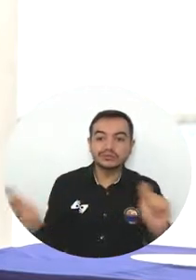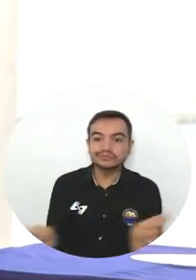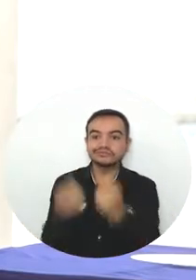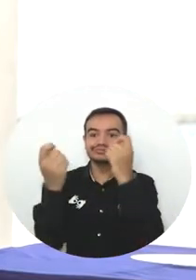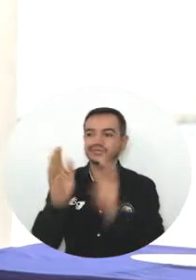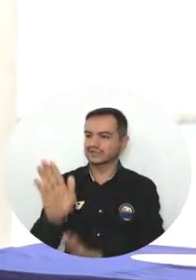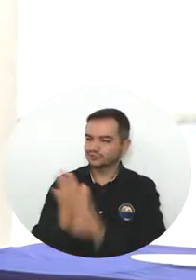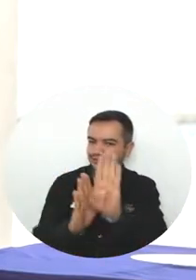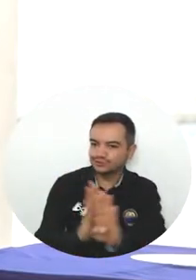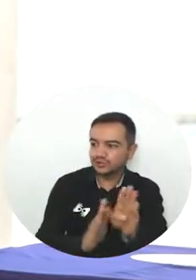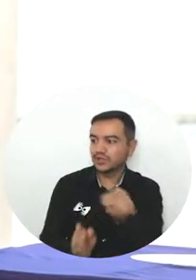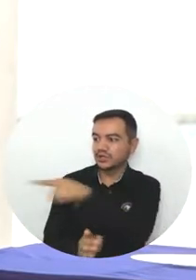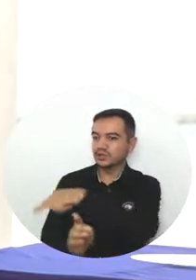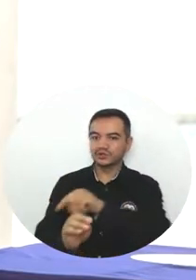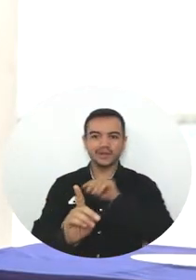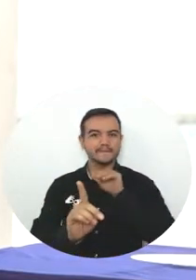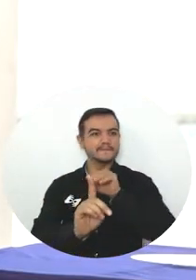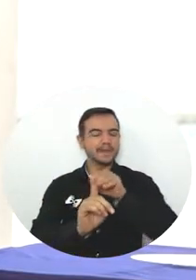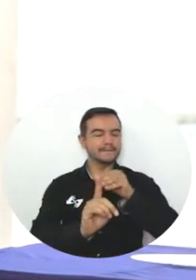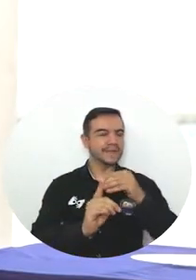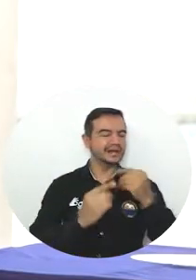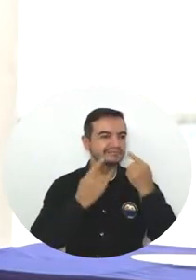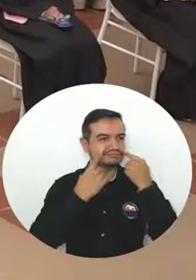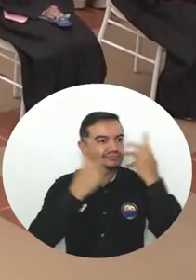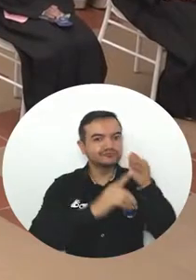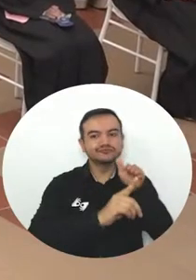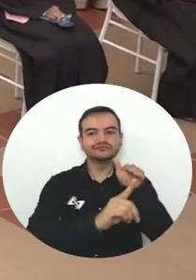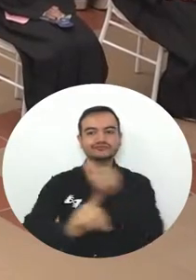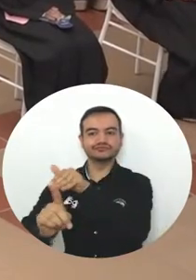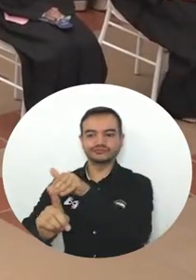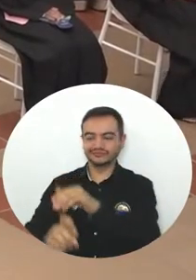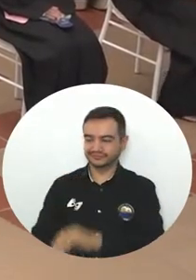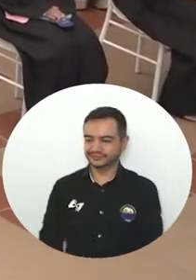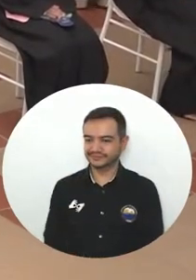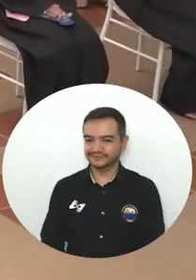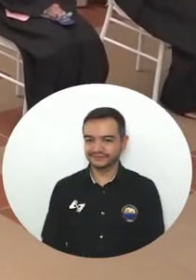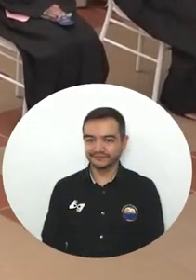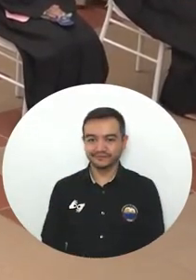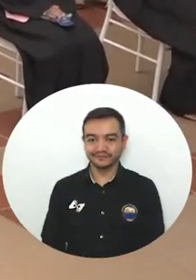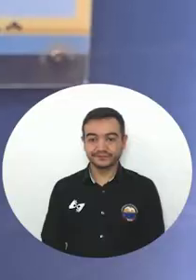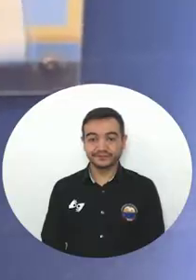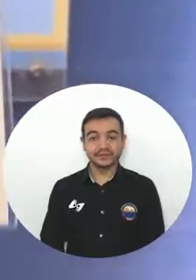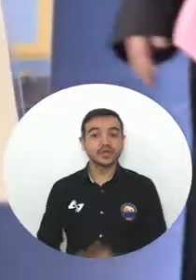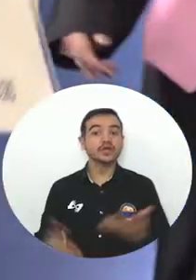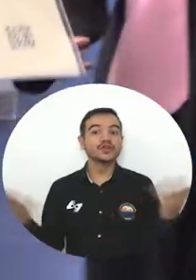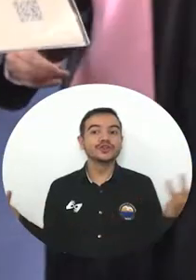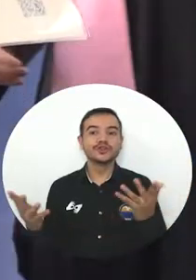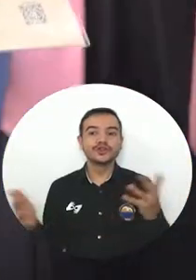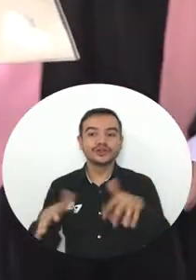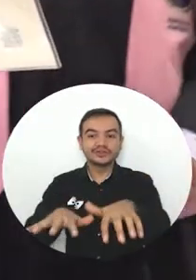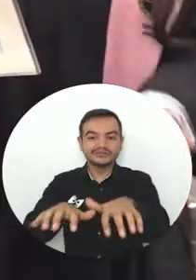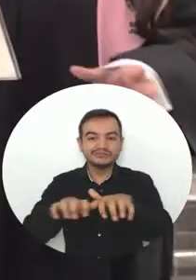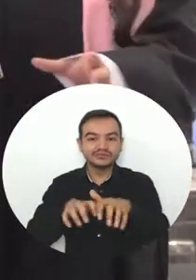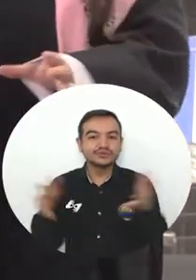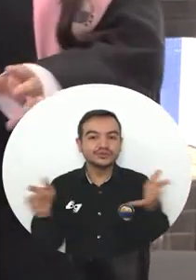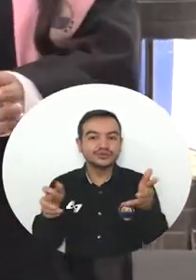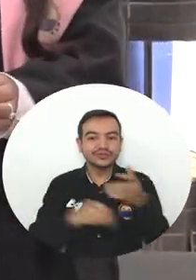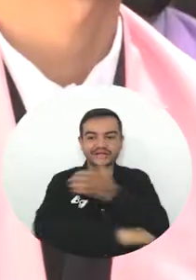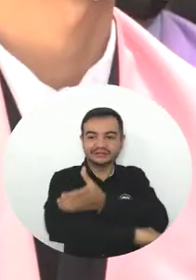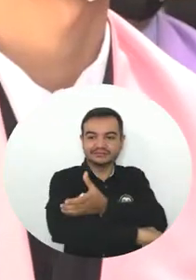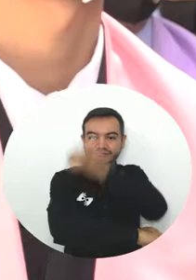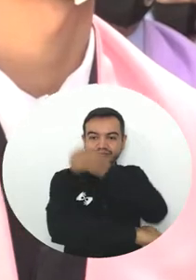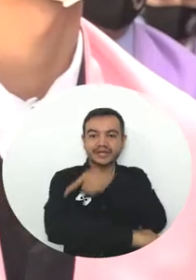otros. Son capaces de marcar la diferencia donde estén trabajando. En la ceremonia que se llevó a cabo en la plazoleta del edificio Mar Caribe,